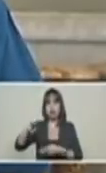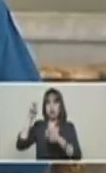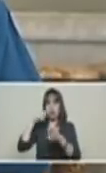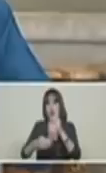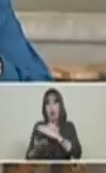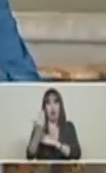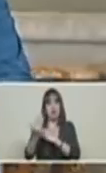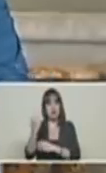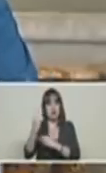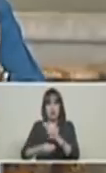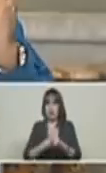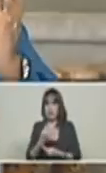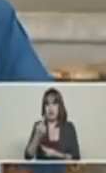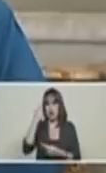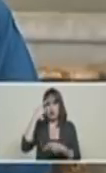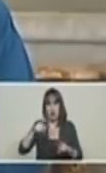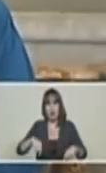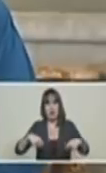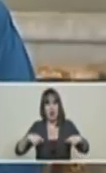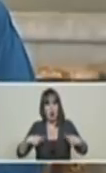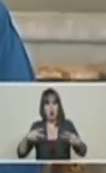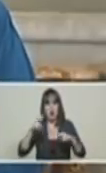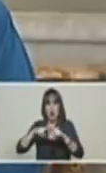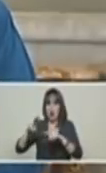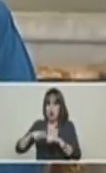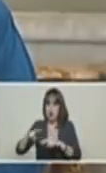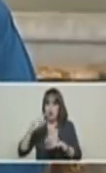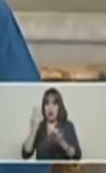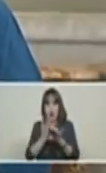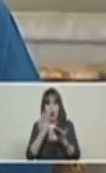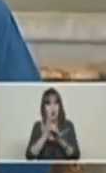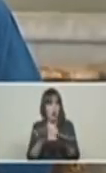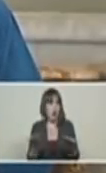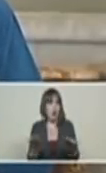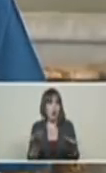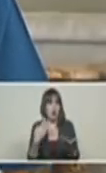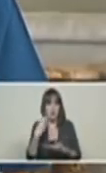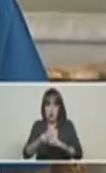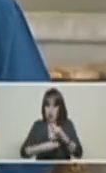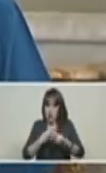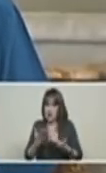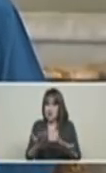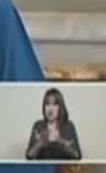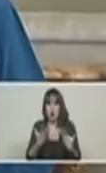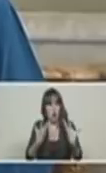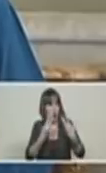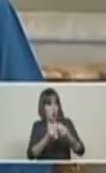Yo sé cuánto cuesta un pantaloncito de niño para la escuela. Porque lo hice,